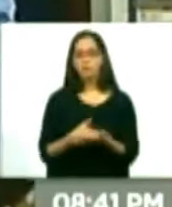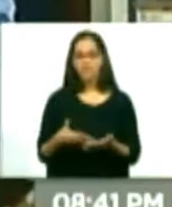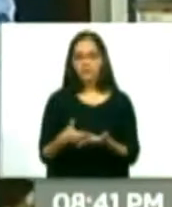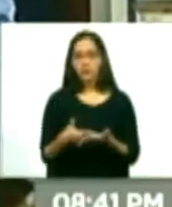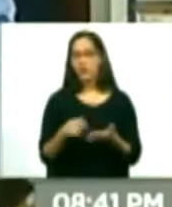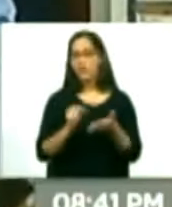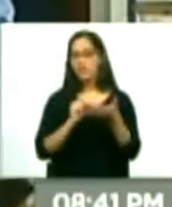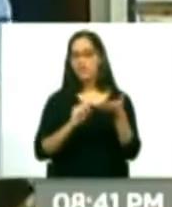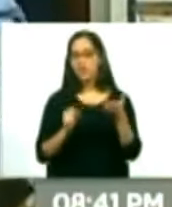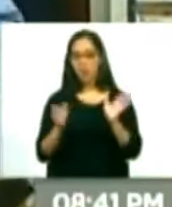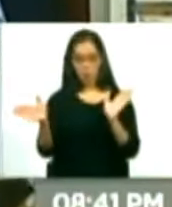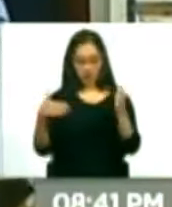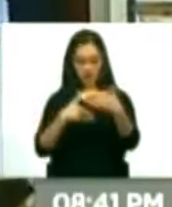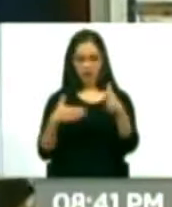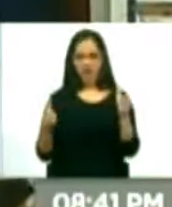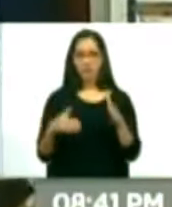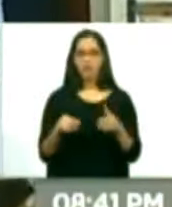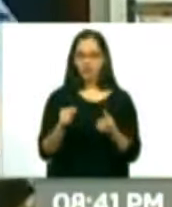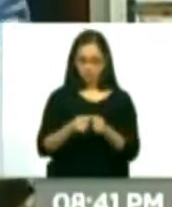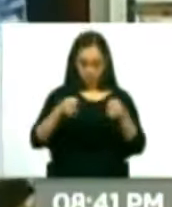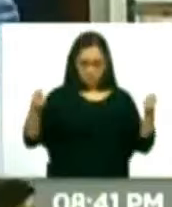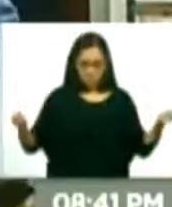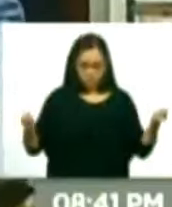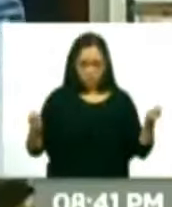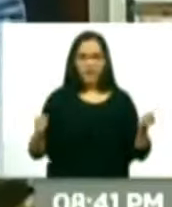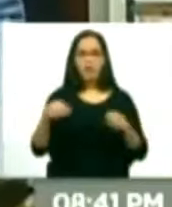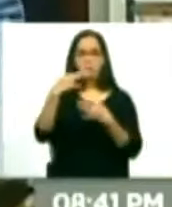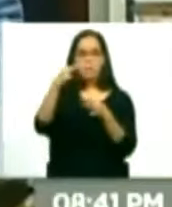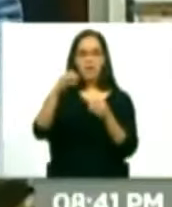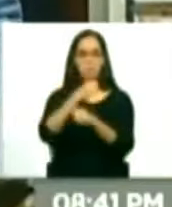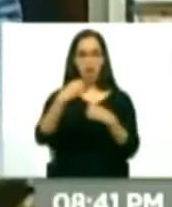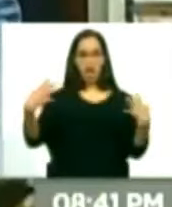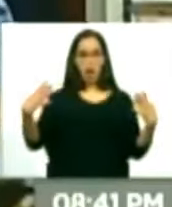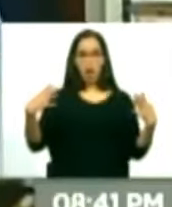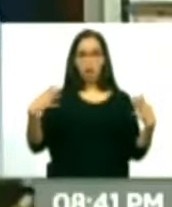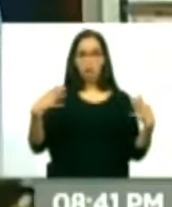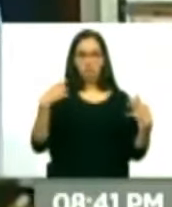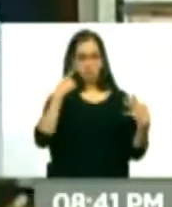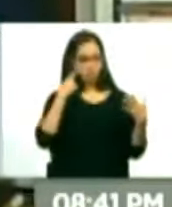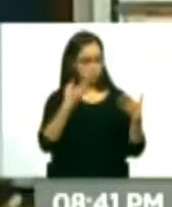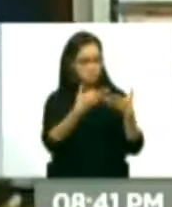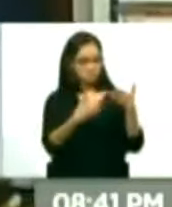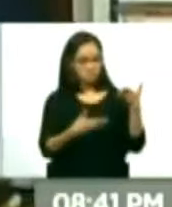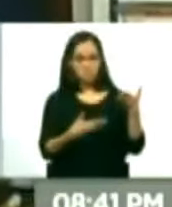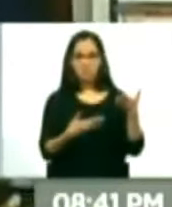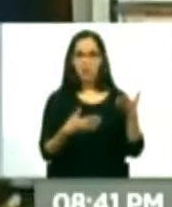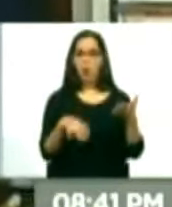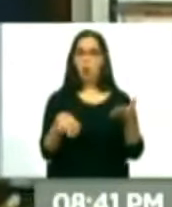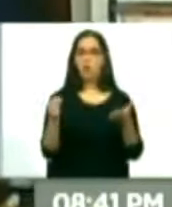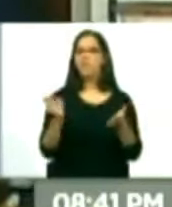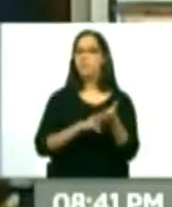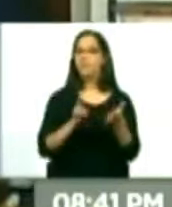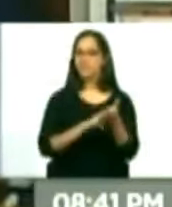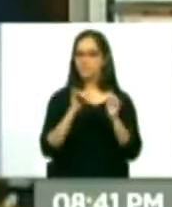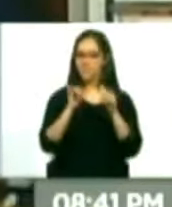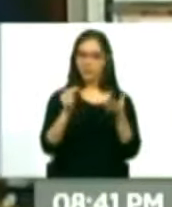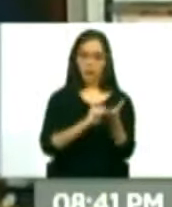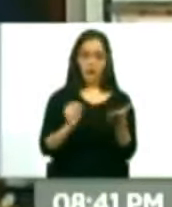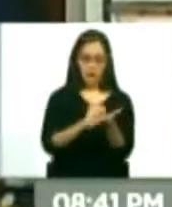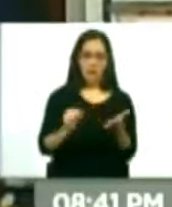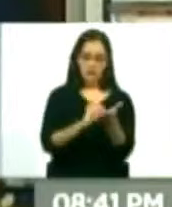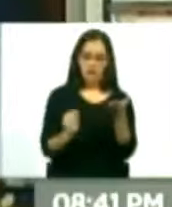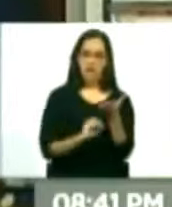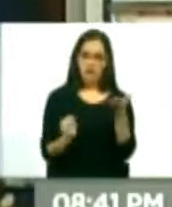cajas. Y cuando usted abría lo que era puro papel en blanco. O, ¿cómo se llamaba? O planas. Una misma persona haciendo planas y planas y